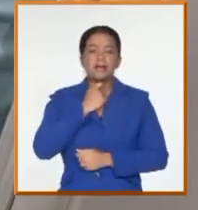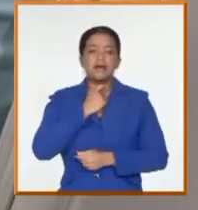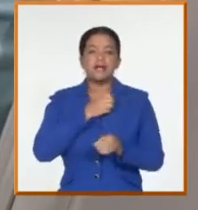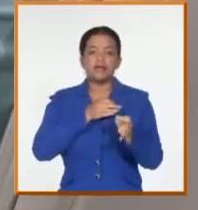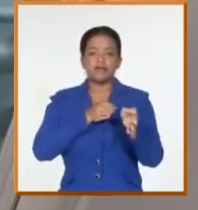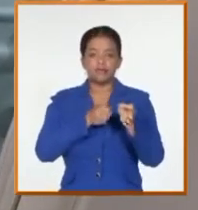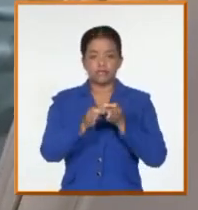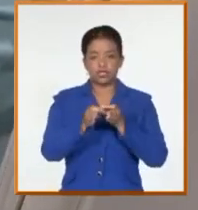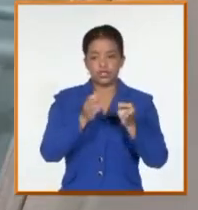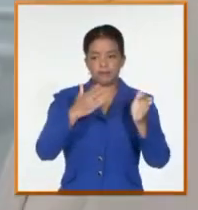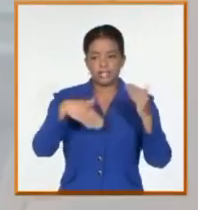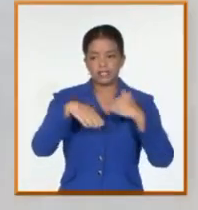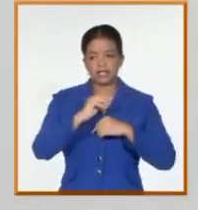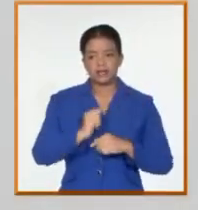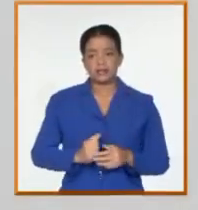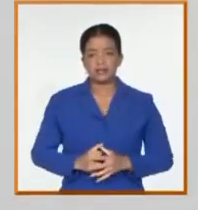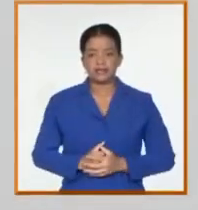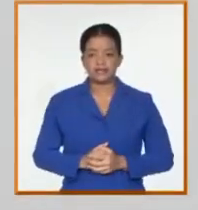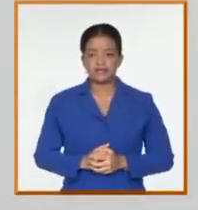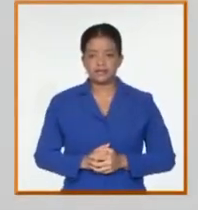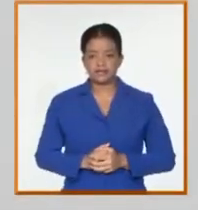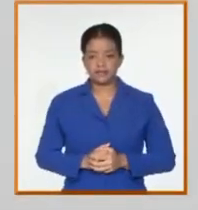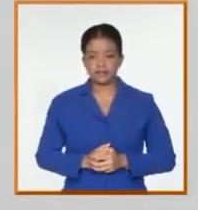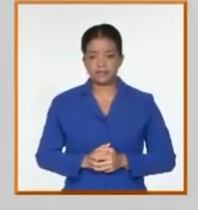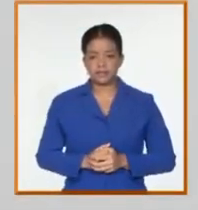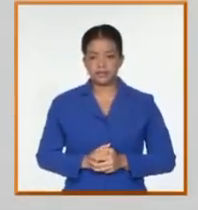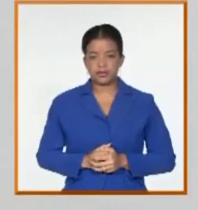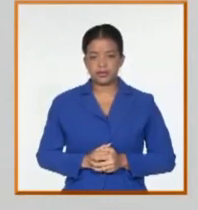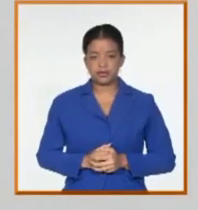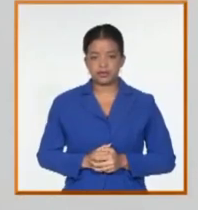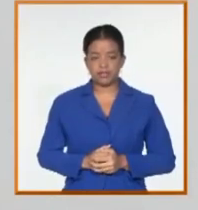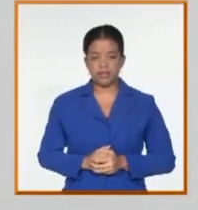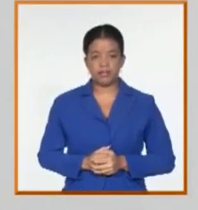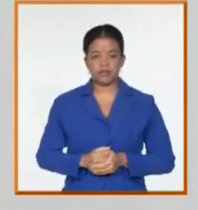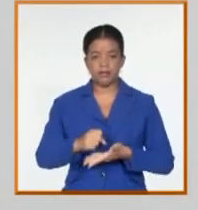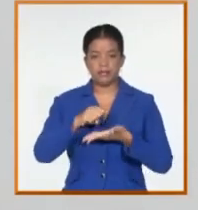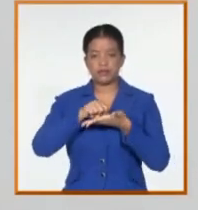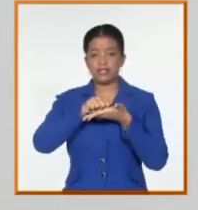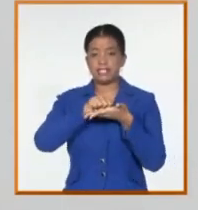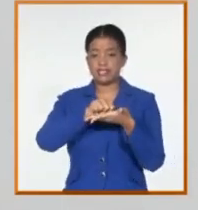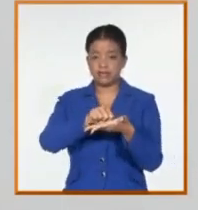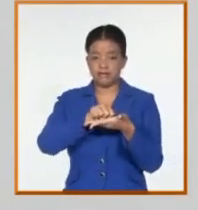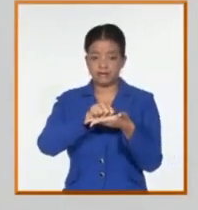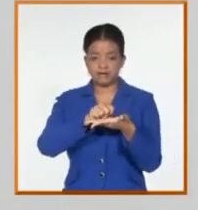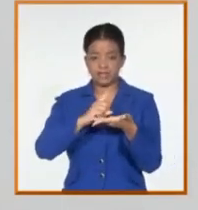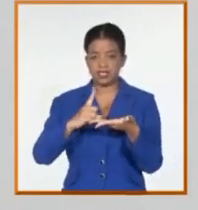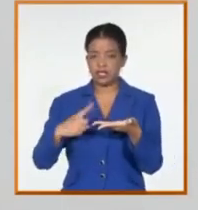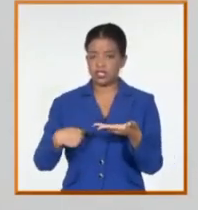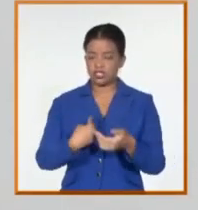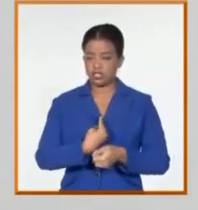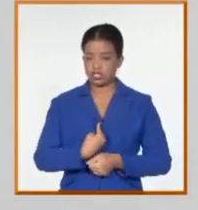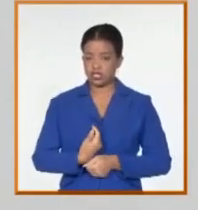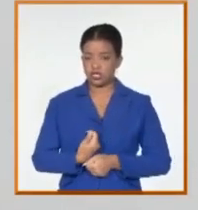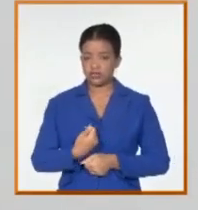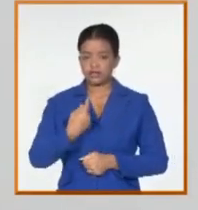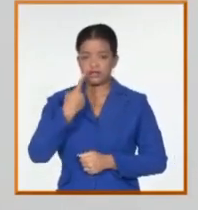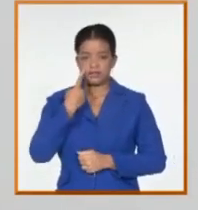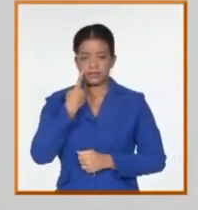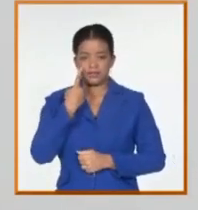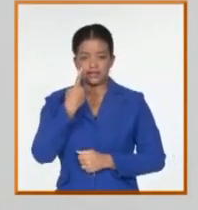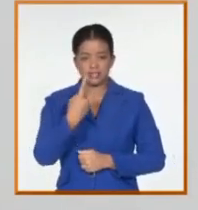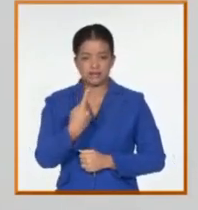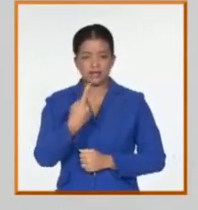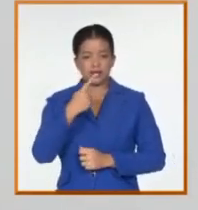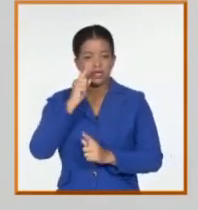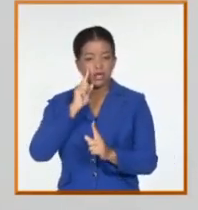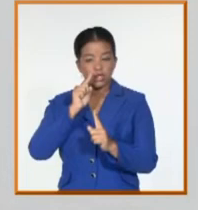del ministerio estos productos y servicios que nosotros Nuestro camino brinda por supuesto viene va dirigido al